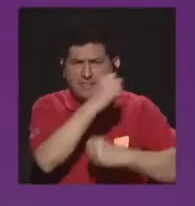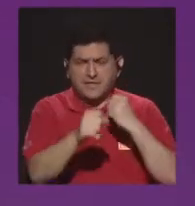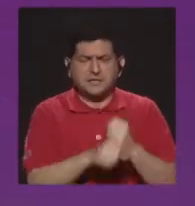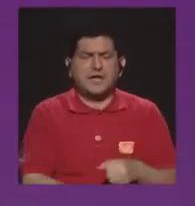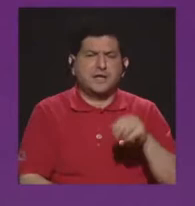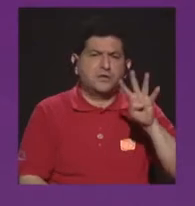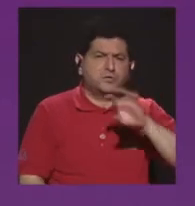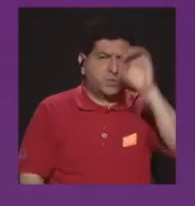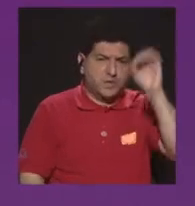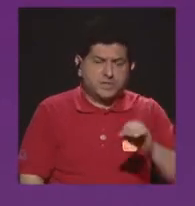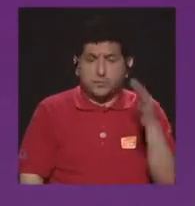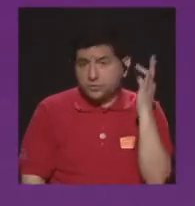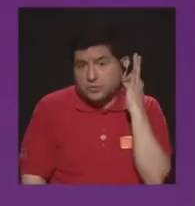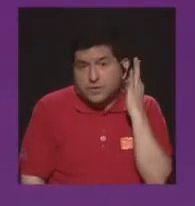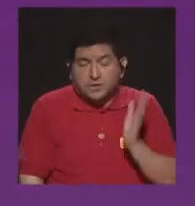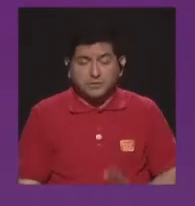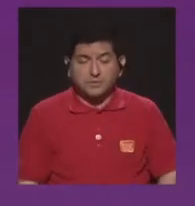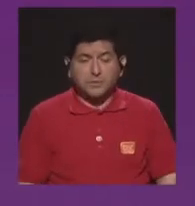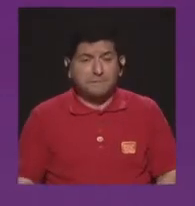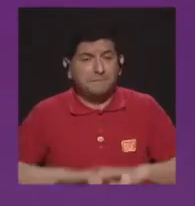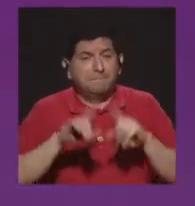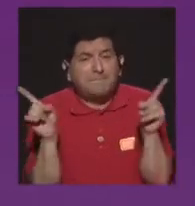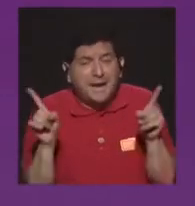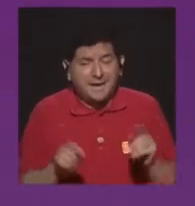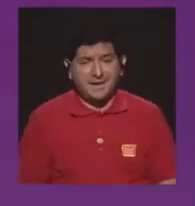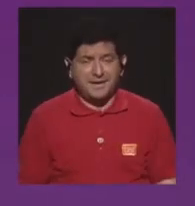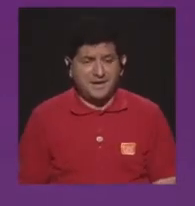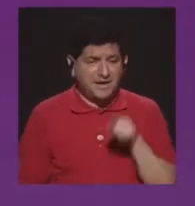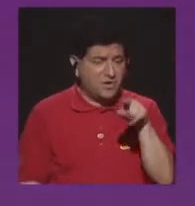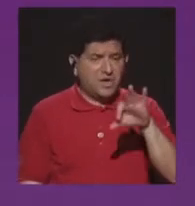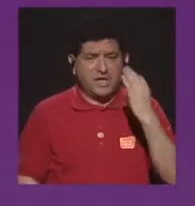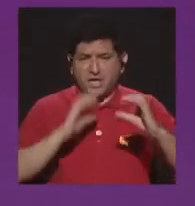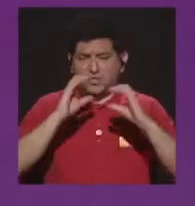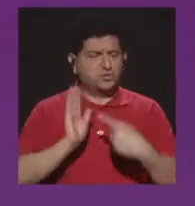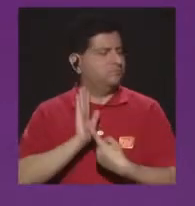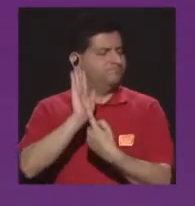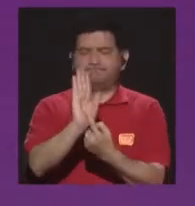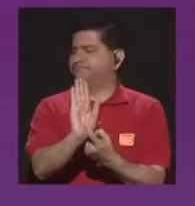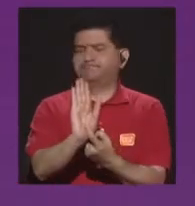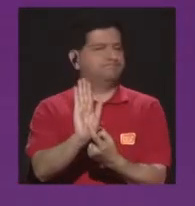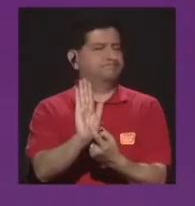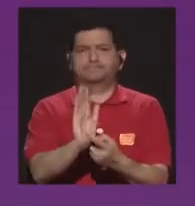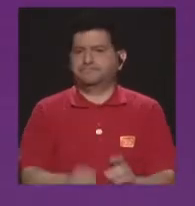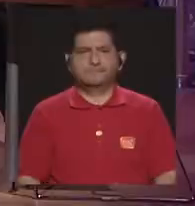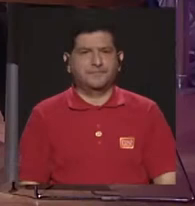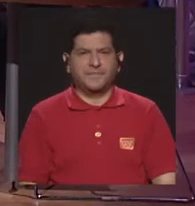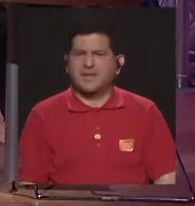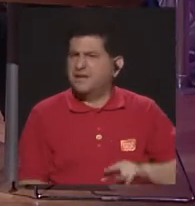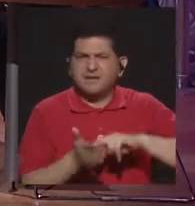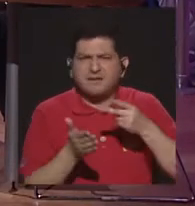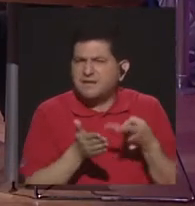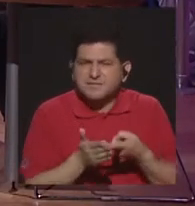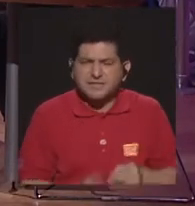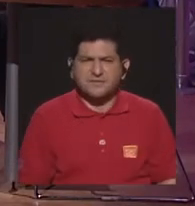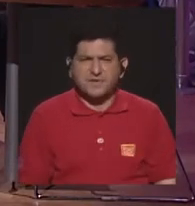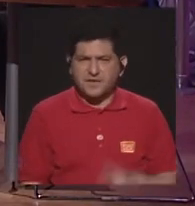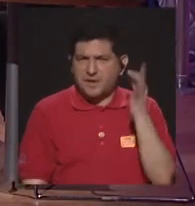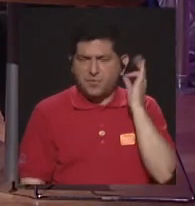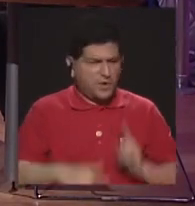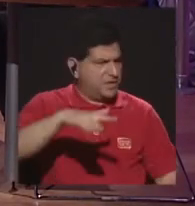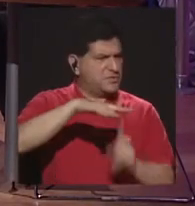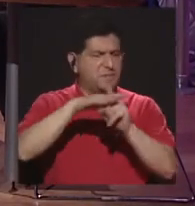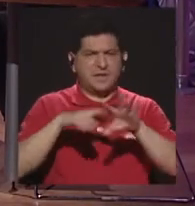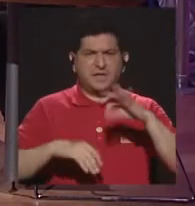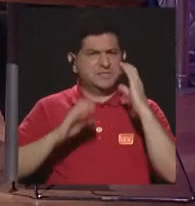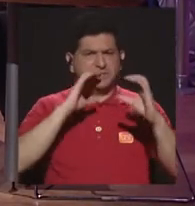un 40% de mujeres. Sin embargo, esto los medios no lo están reflejando. ¿Qué significa que no existamos las mujeres en los